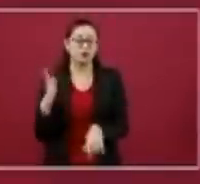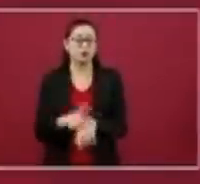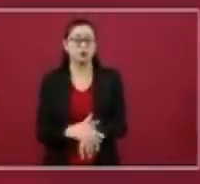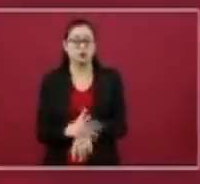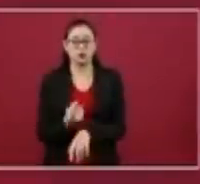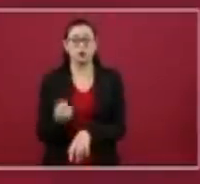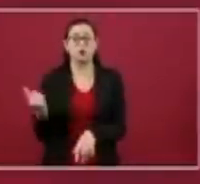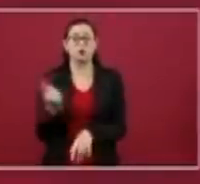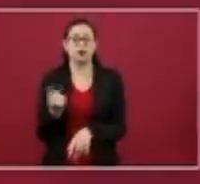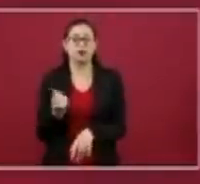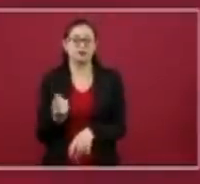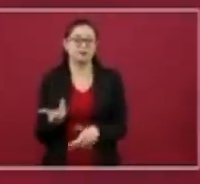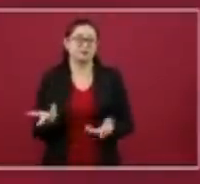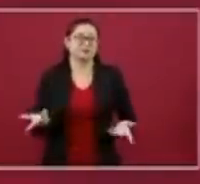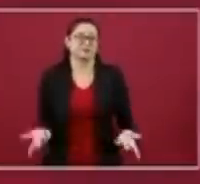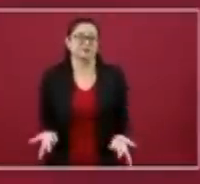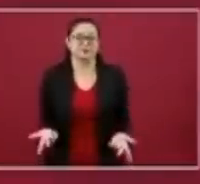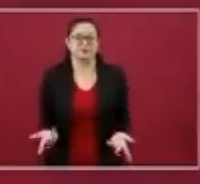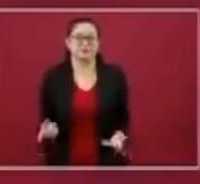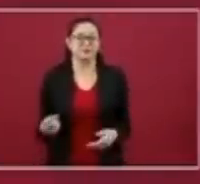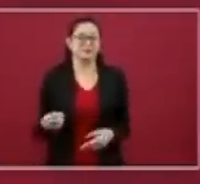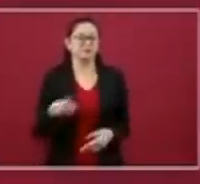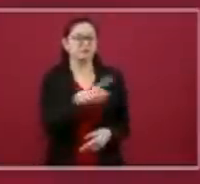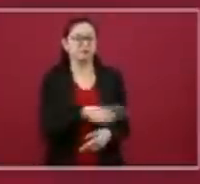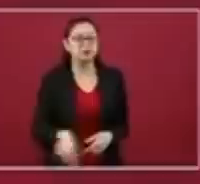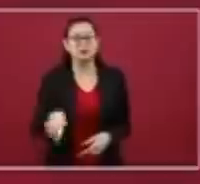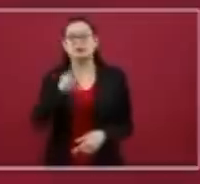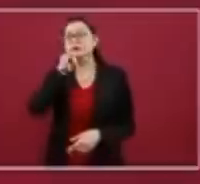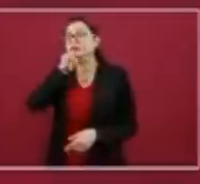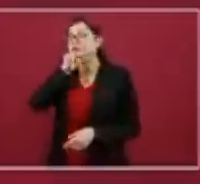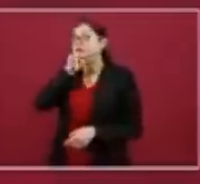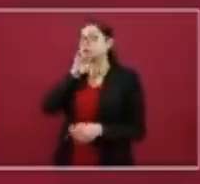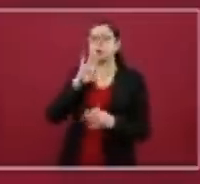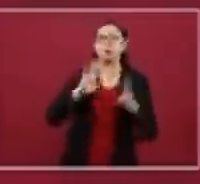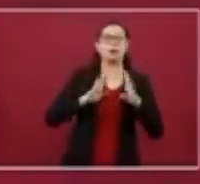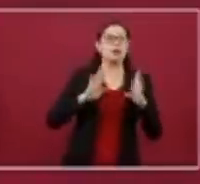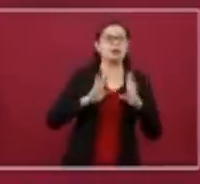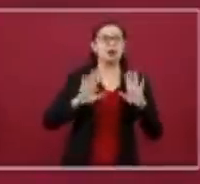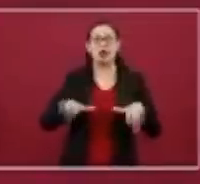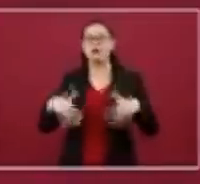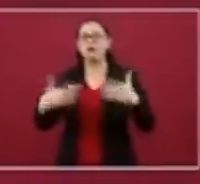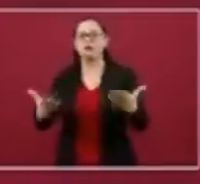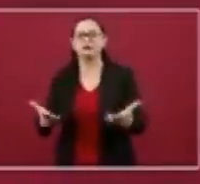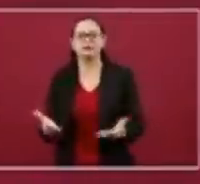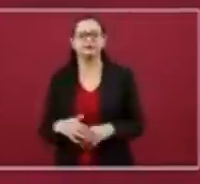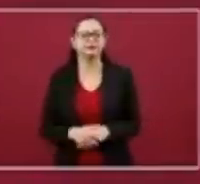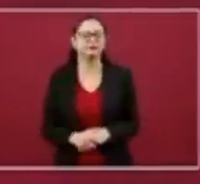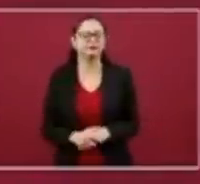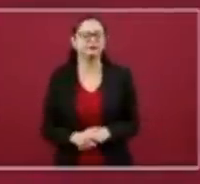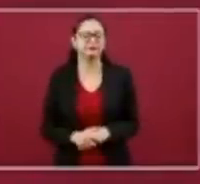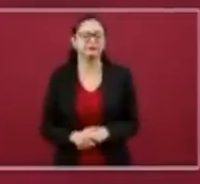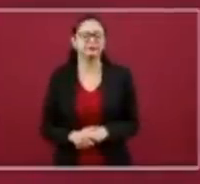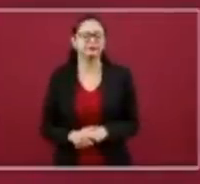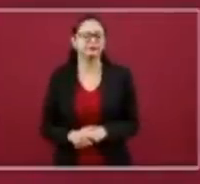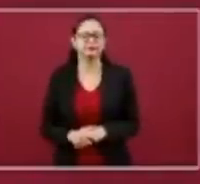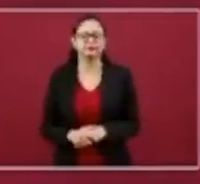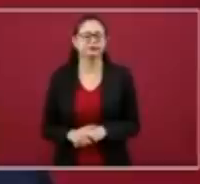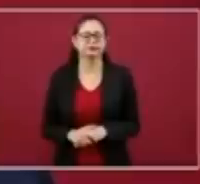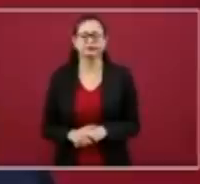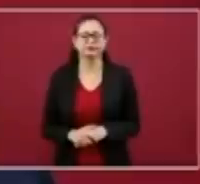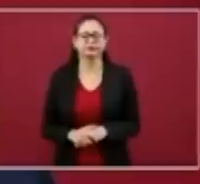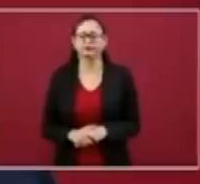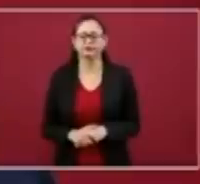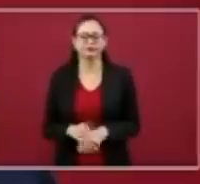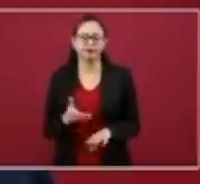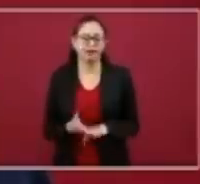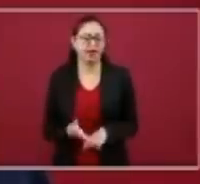ahora resulta que les preocupa la militarización, cuando ellos